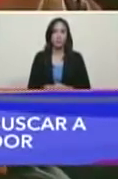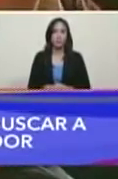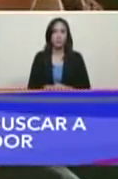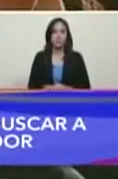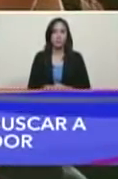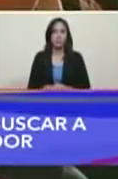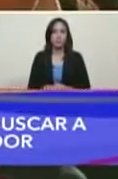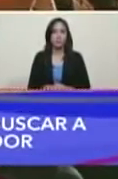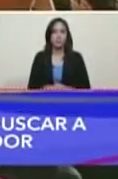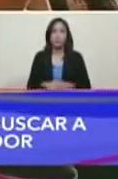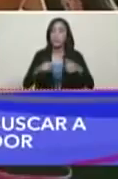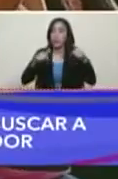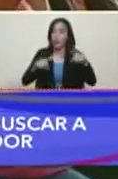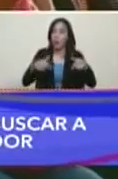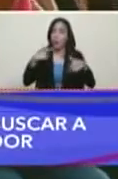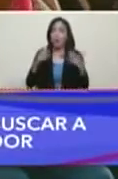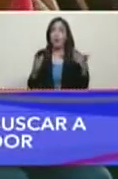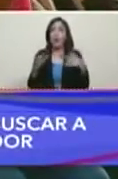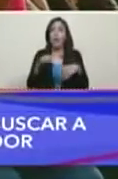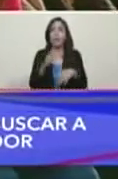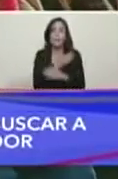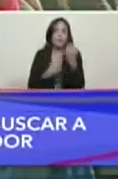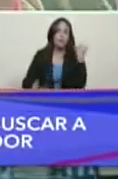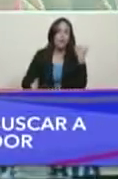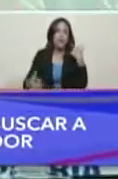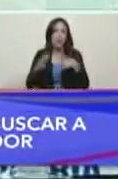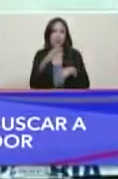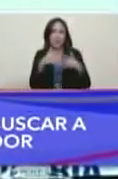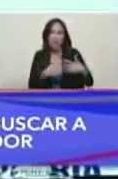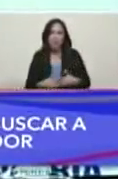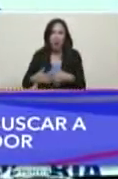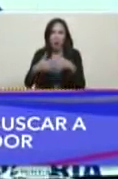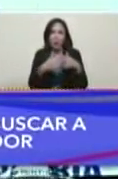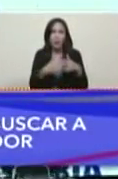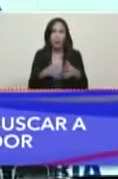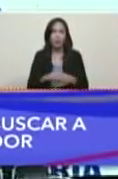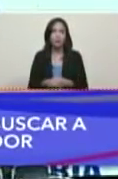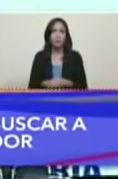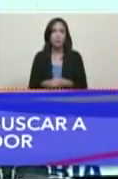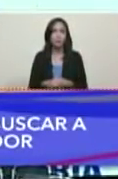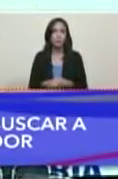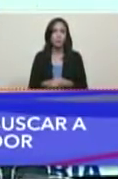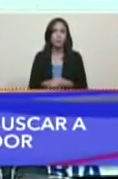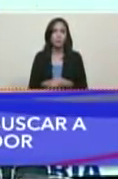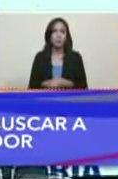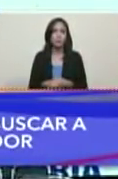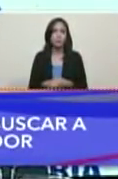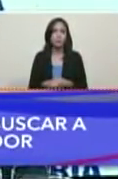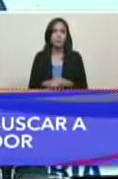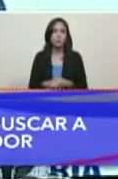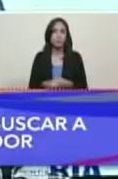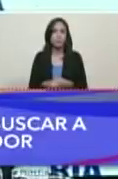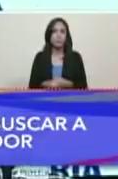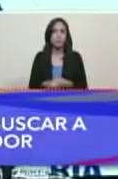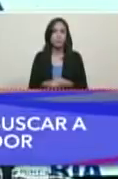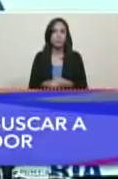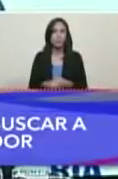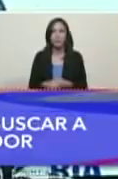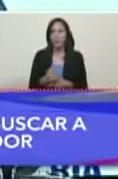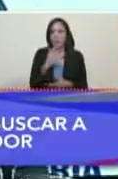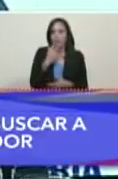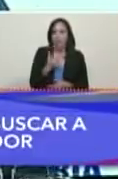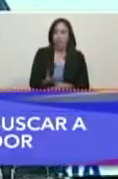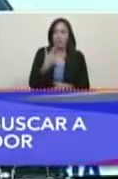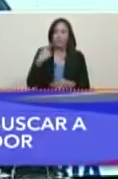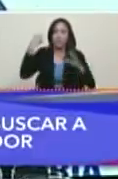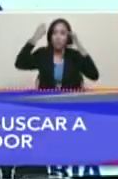el vicepresidente de Estados Unidos rompió todas las reglas de juego. Se le salió la baba en un